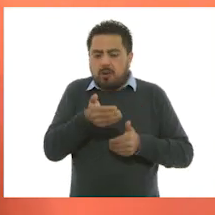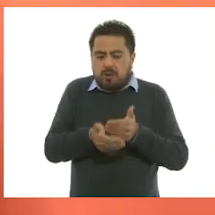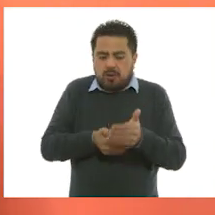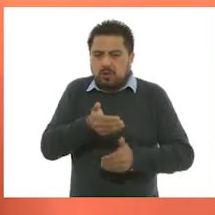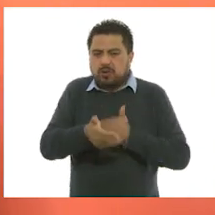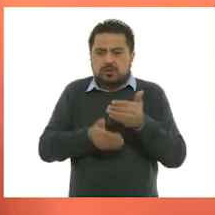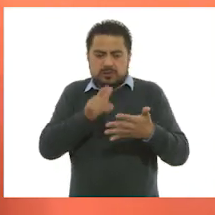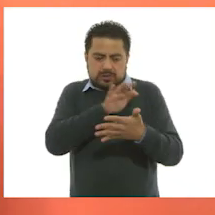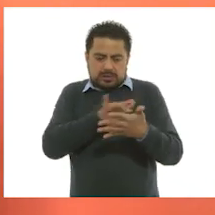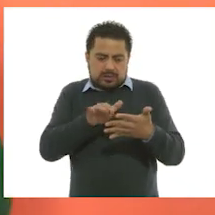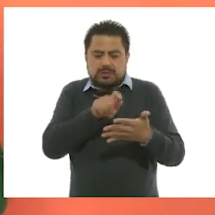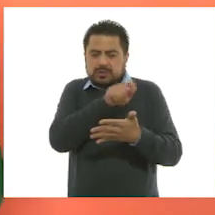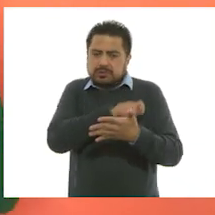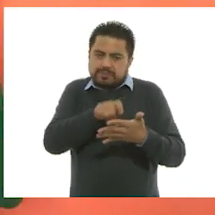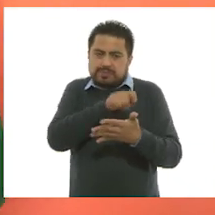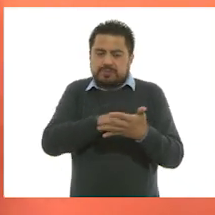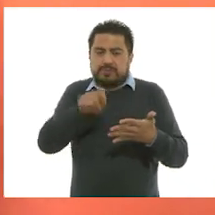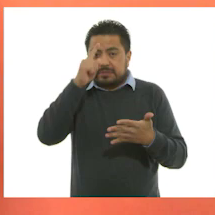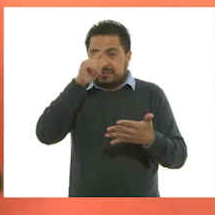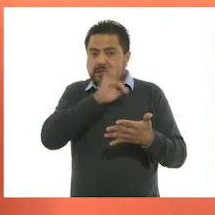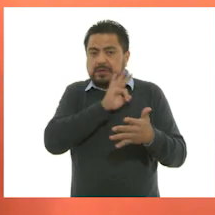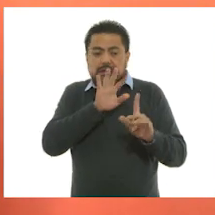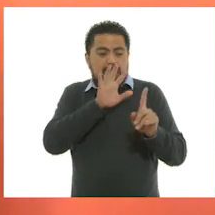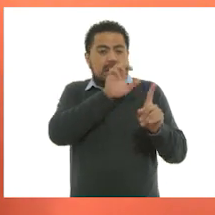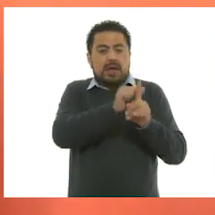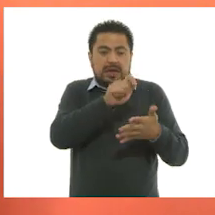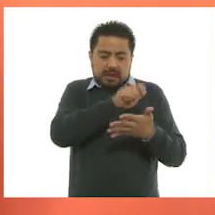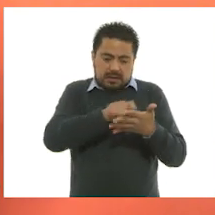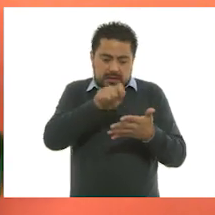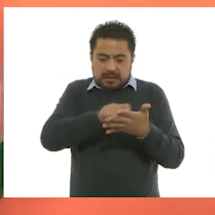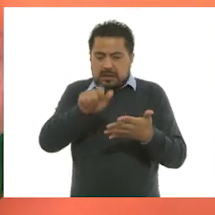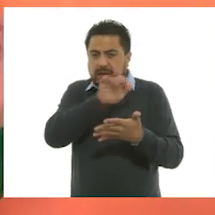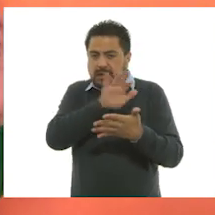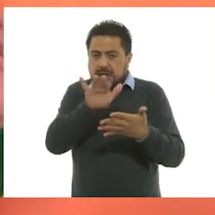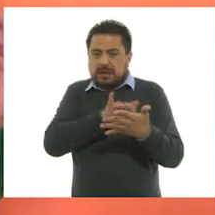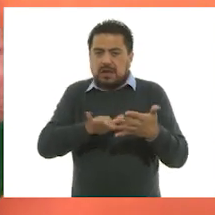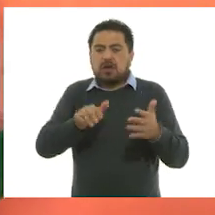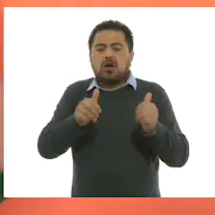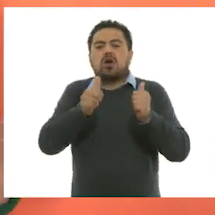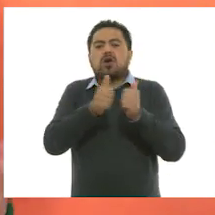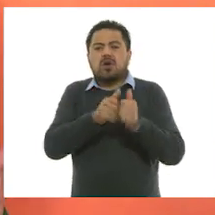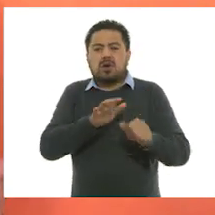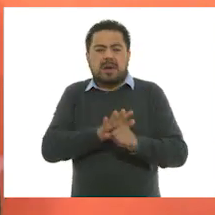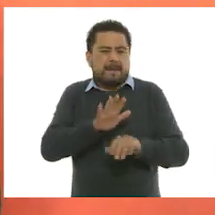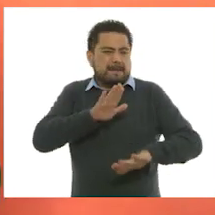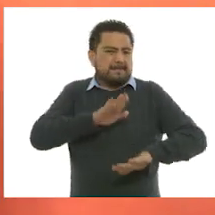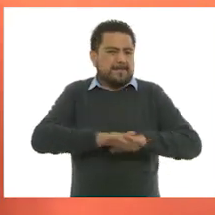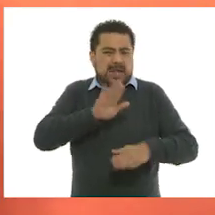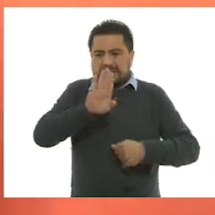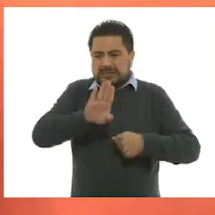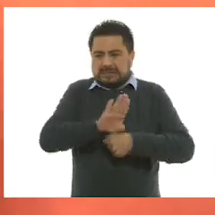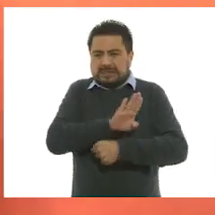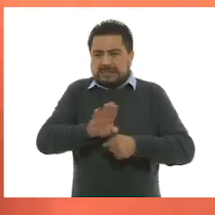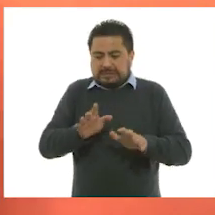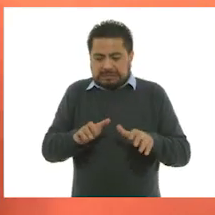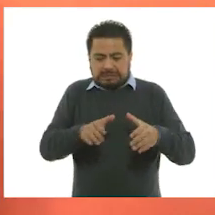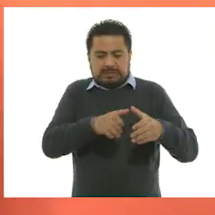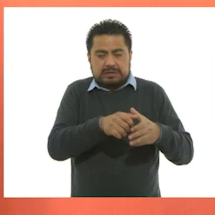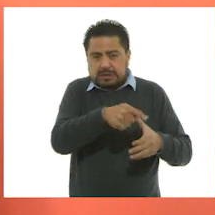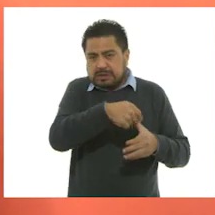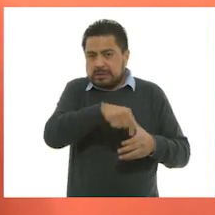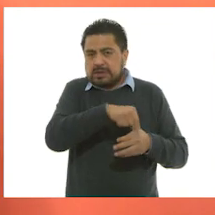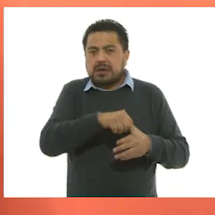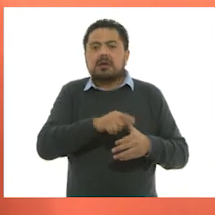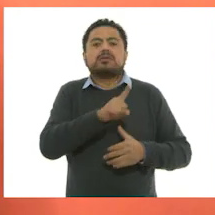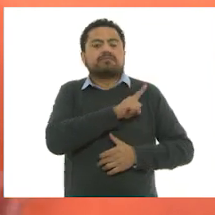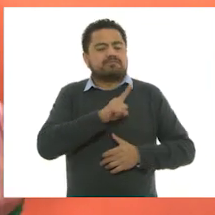de la lectoescritura. Para llegar a la lectoescritura con mucho más ventaja,